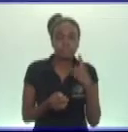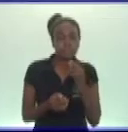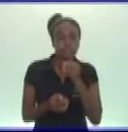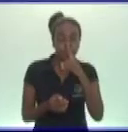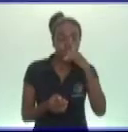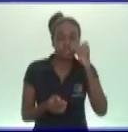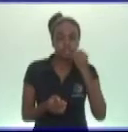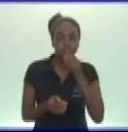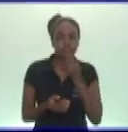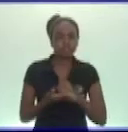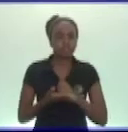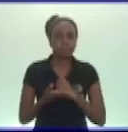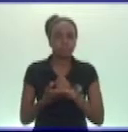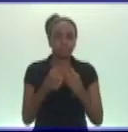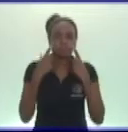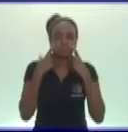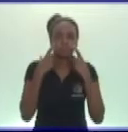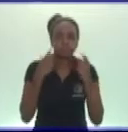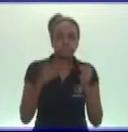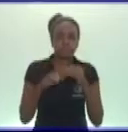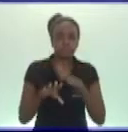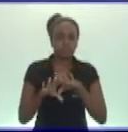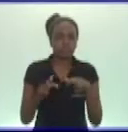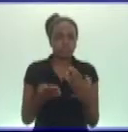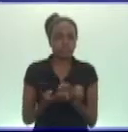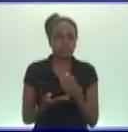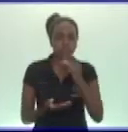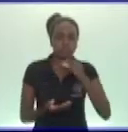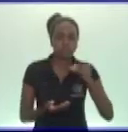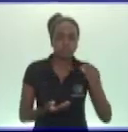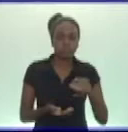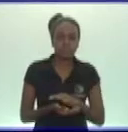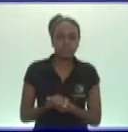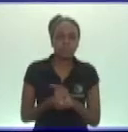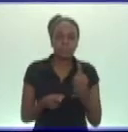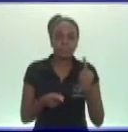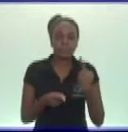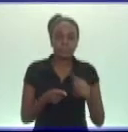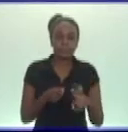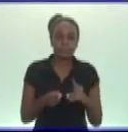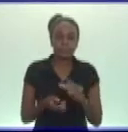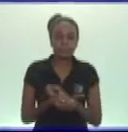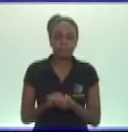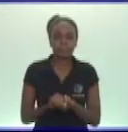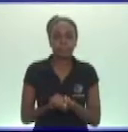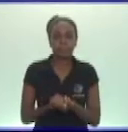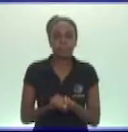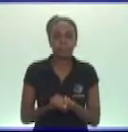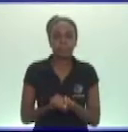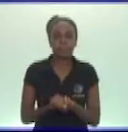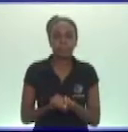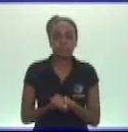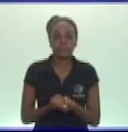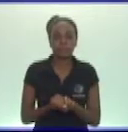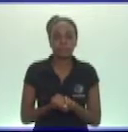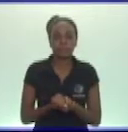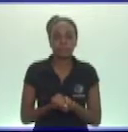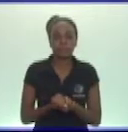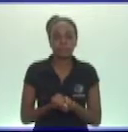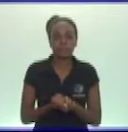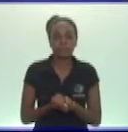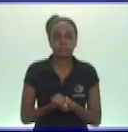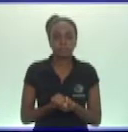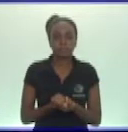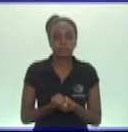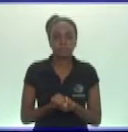valor, eres importante para los demás. La segunda idea, no vive, vegeta. Su existencia gris y